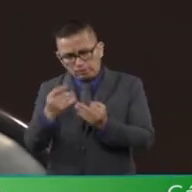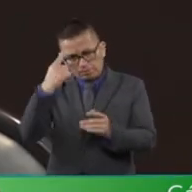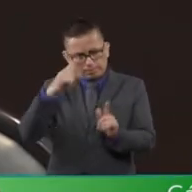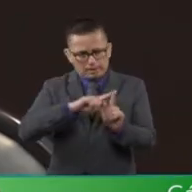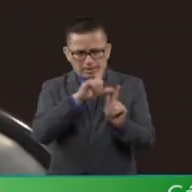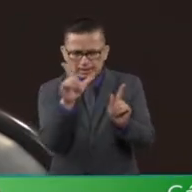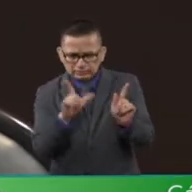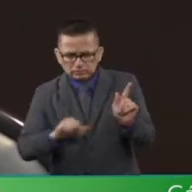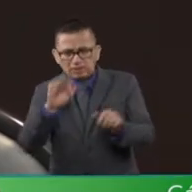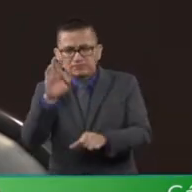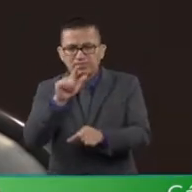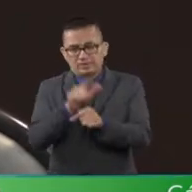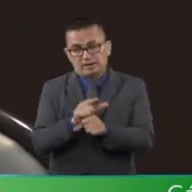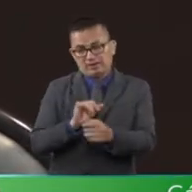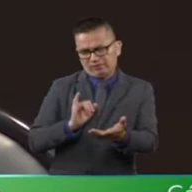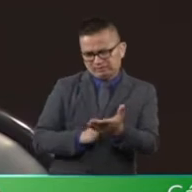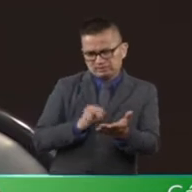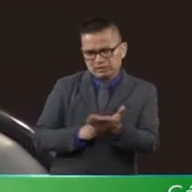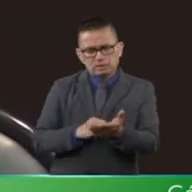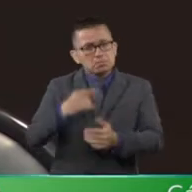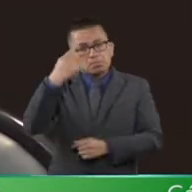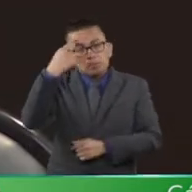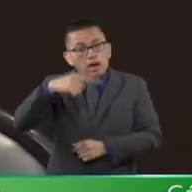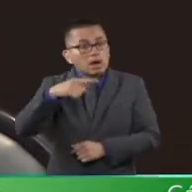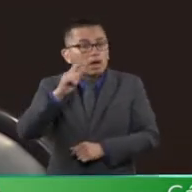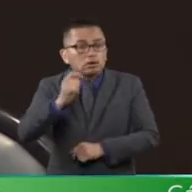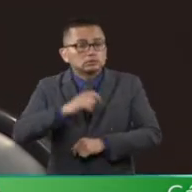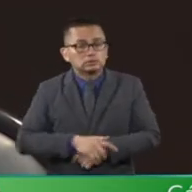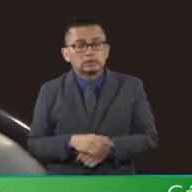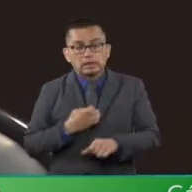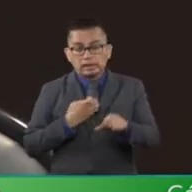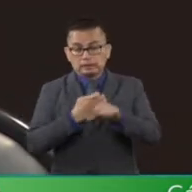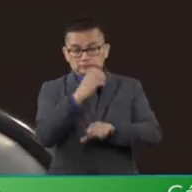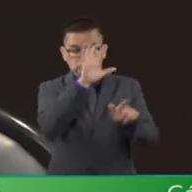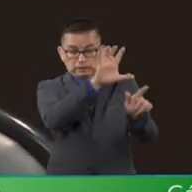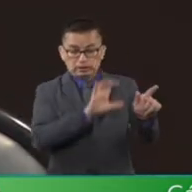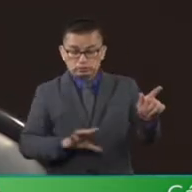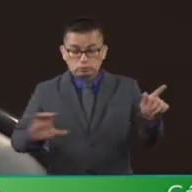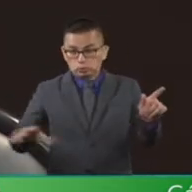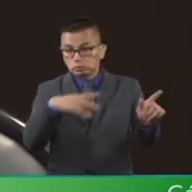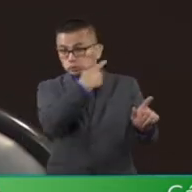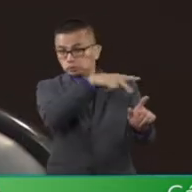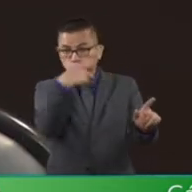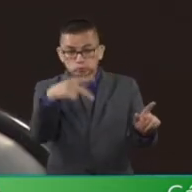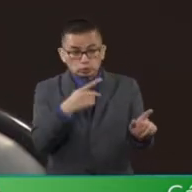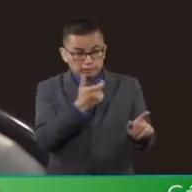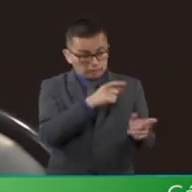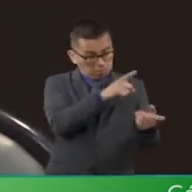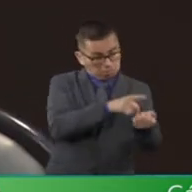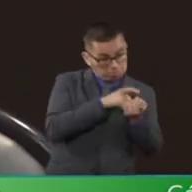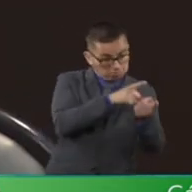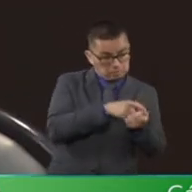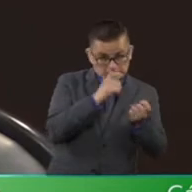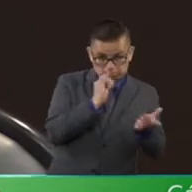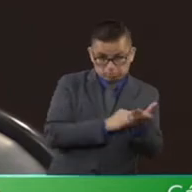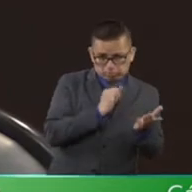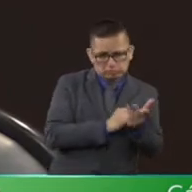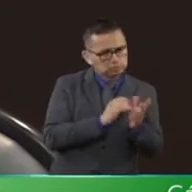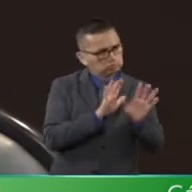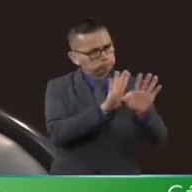federativa le sea otorgado lo que le corresponde de acuerdo con su contribución y no Como sucede